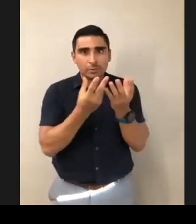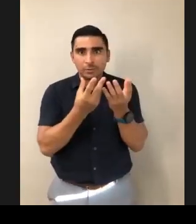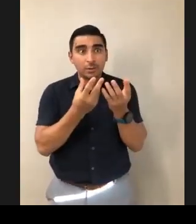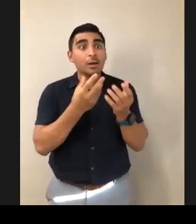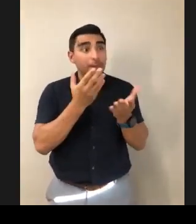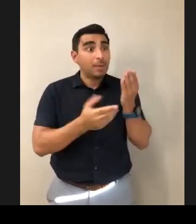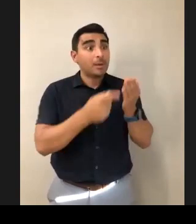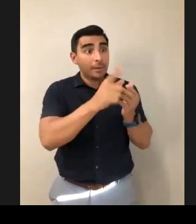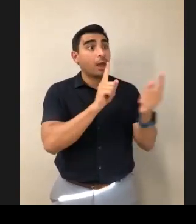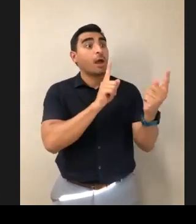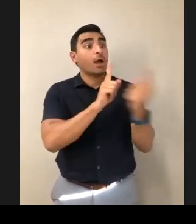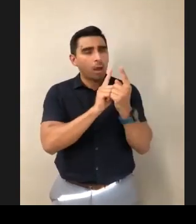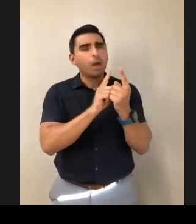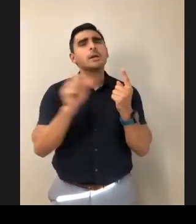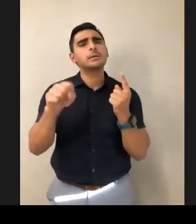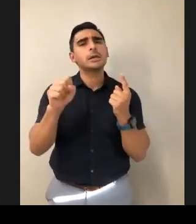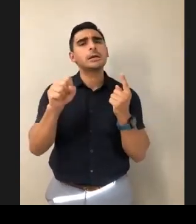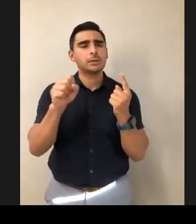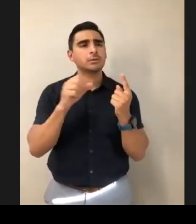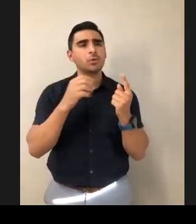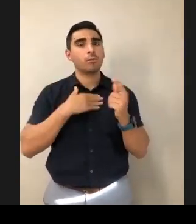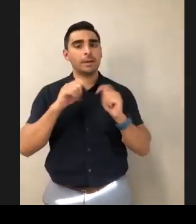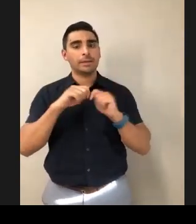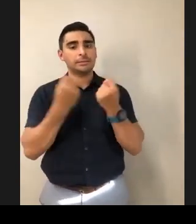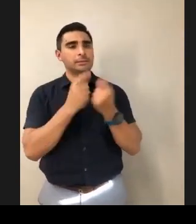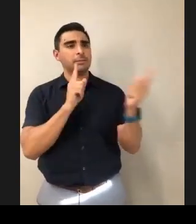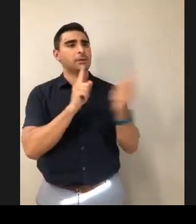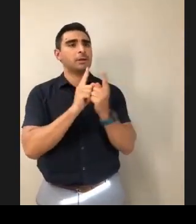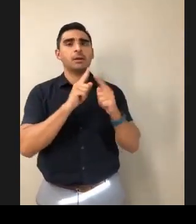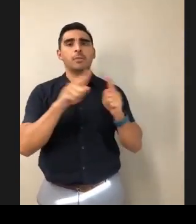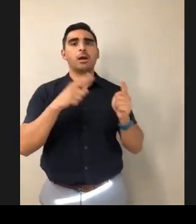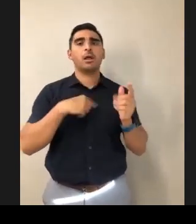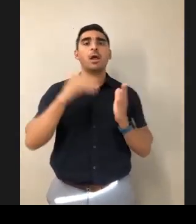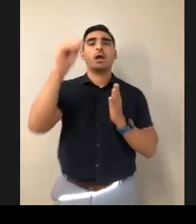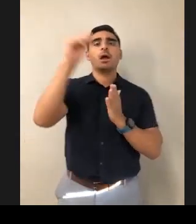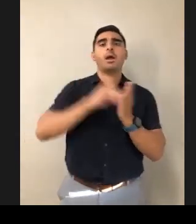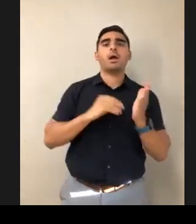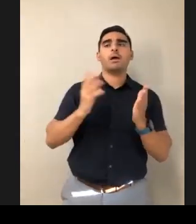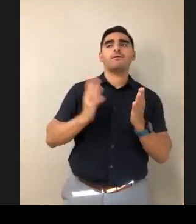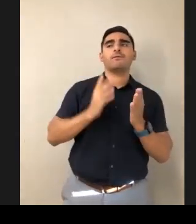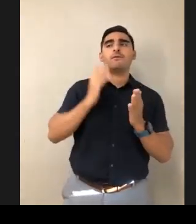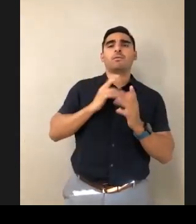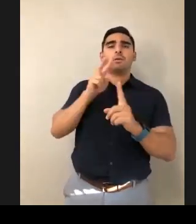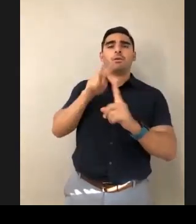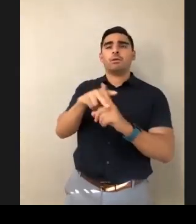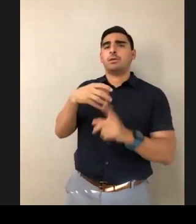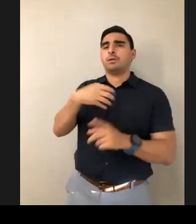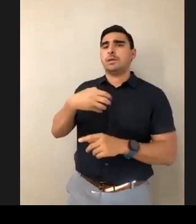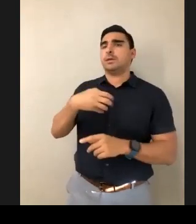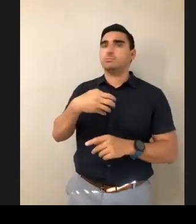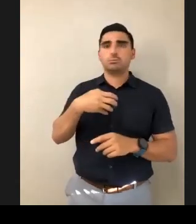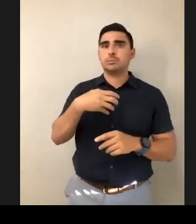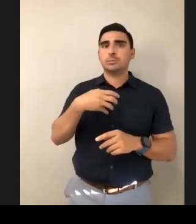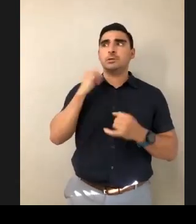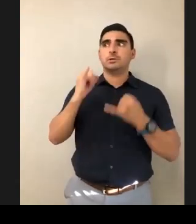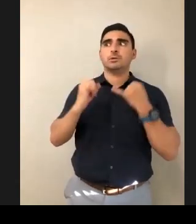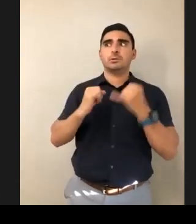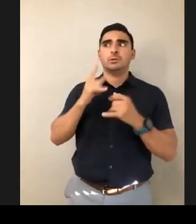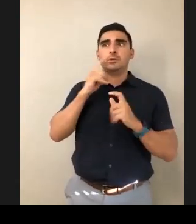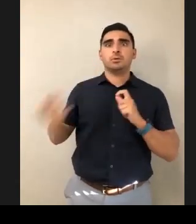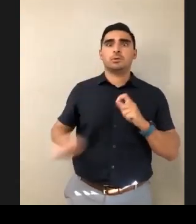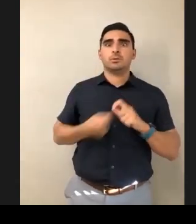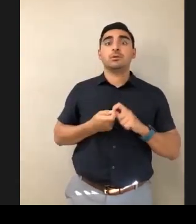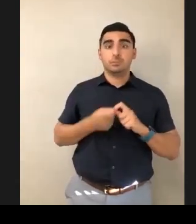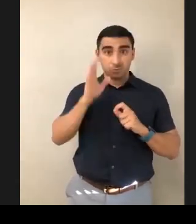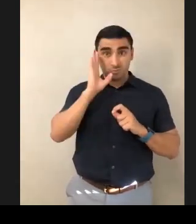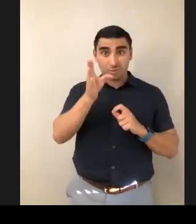me personally or a member of my team, but they don't want to put it on a piece of paper because there is fear that there'll be retribution, especially in